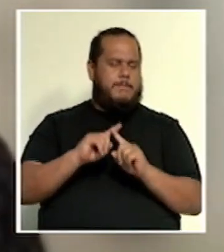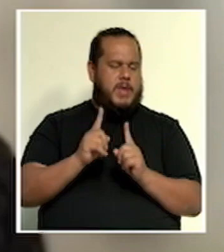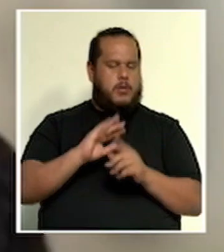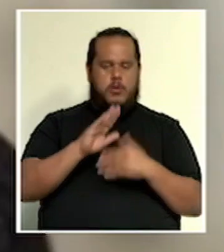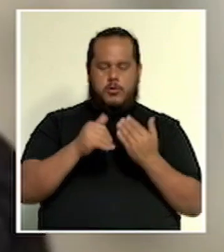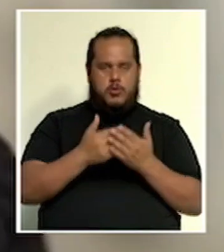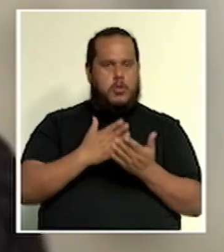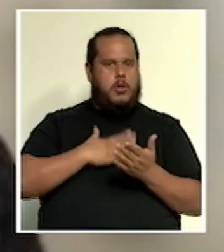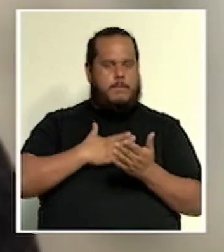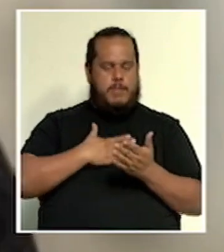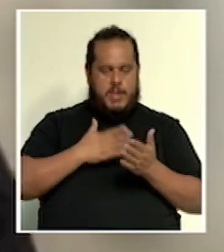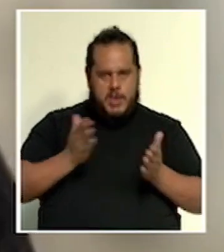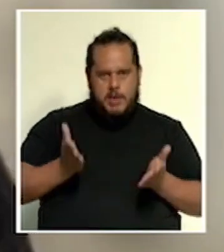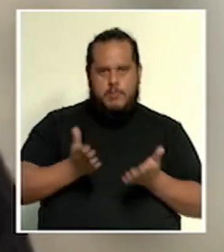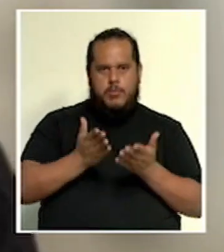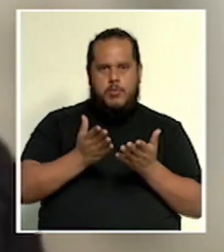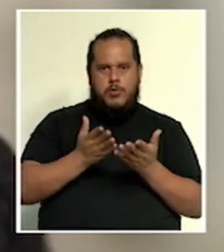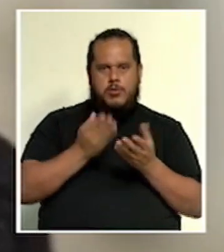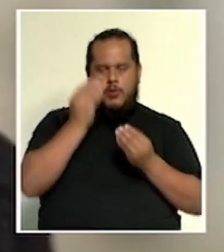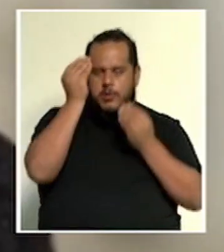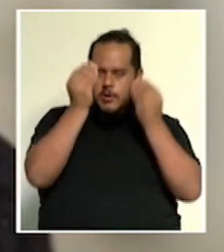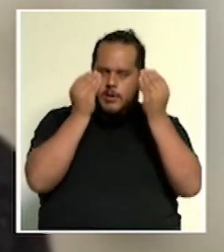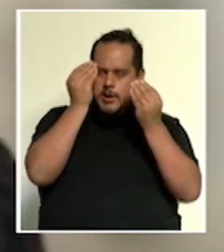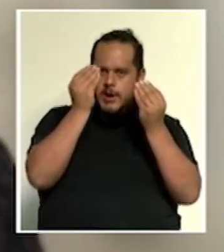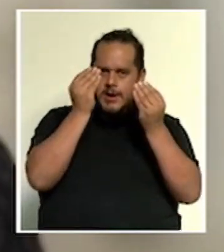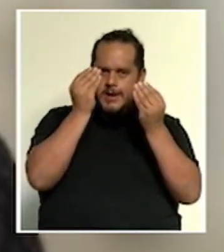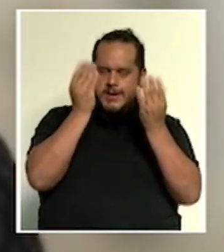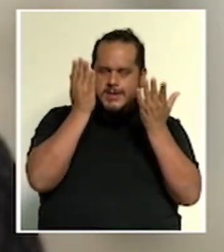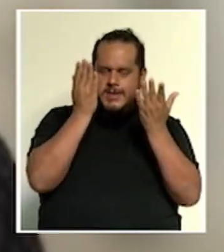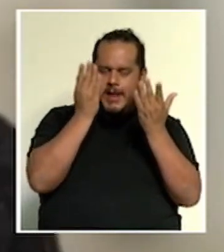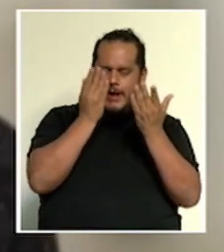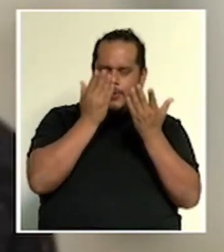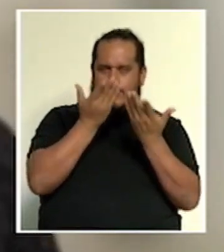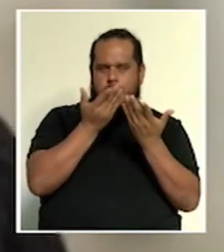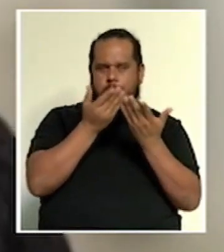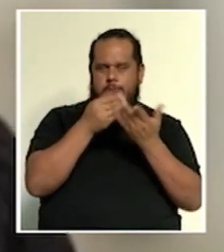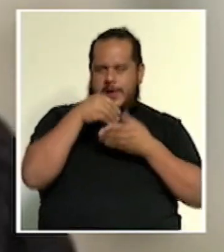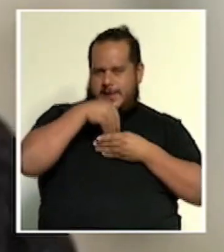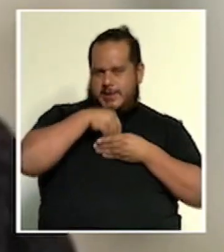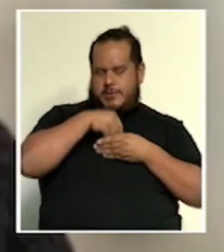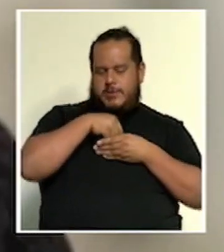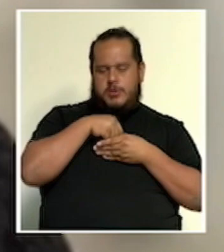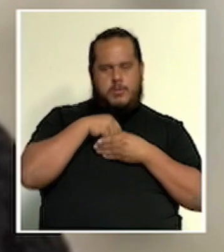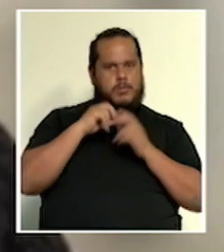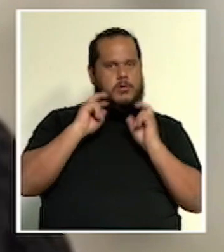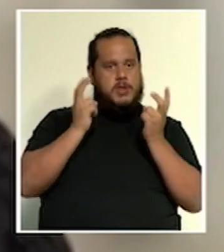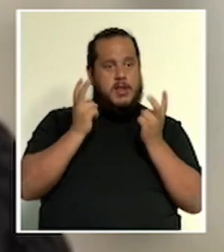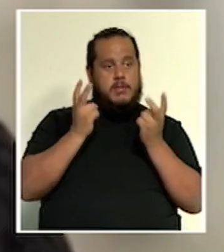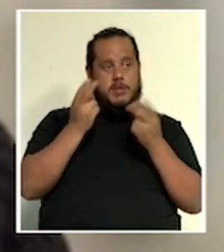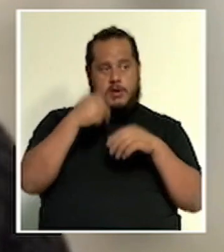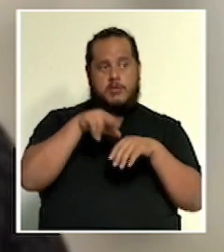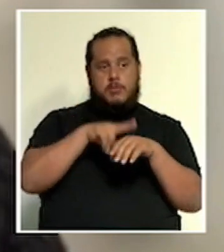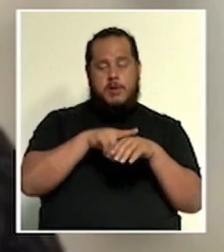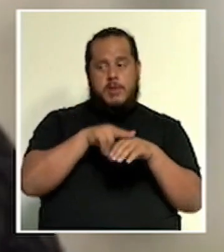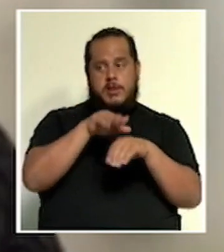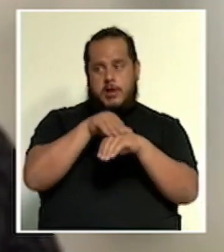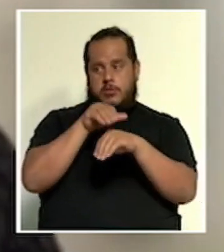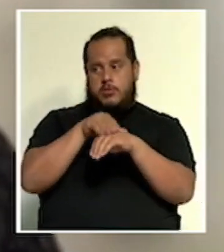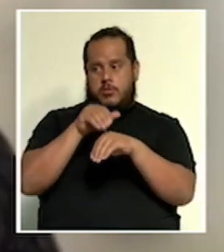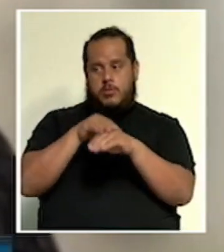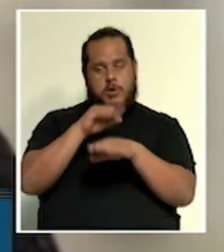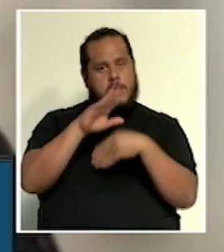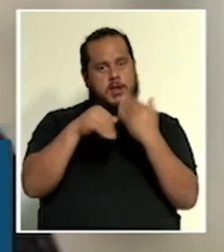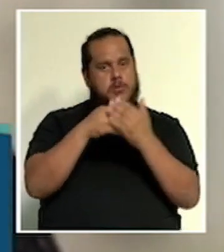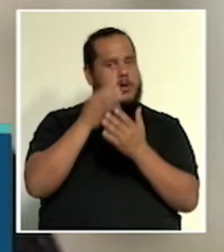mi impulso creador estaba muy reprimido por los temas que habitualmente nos convocan a las